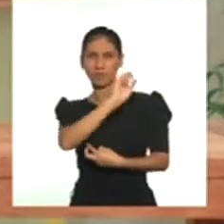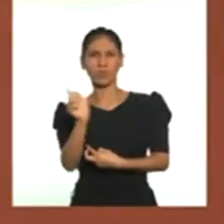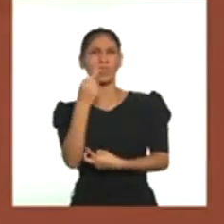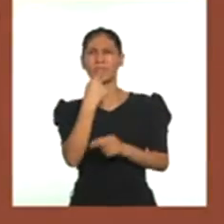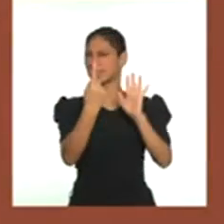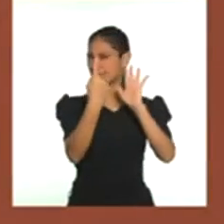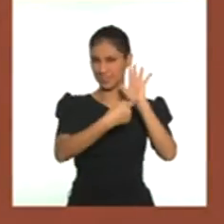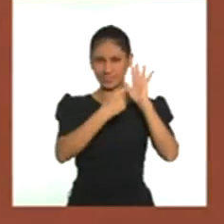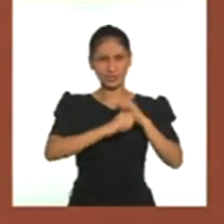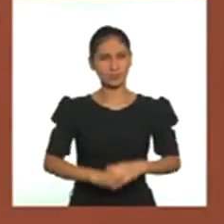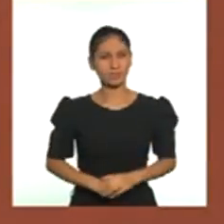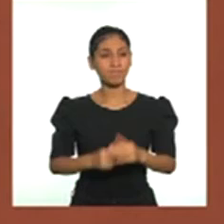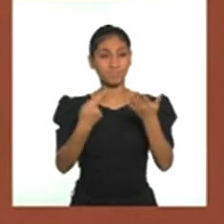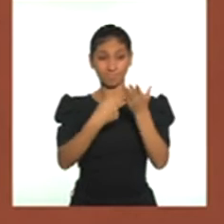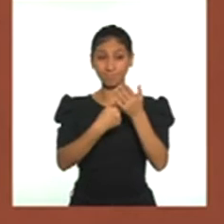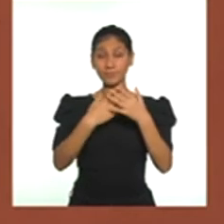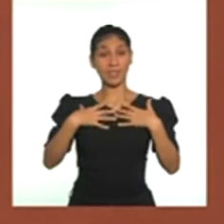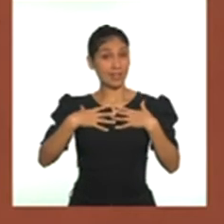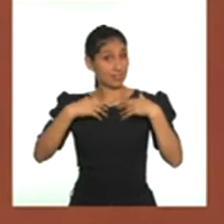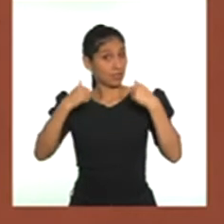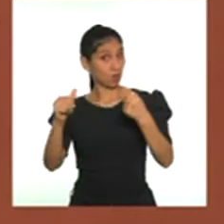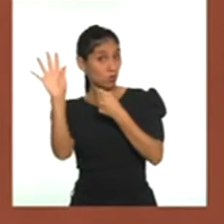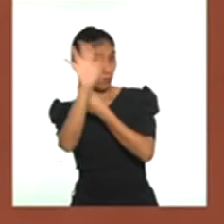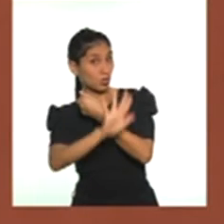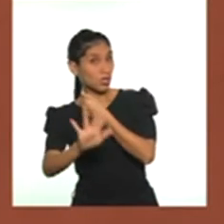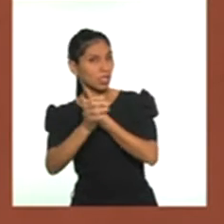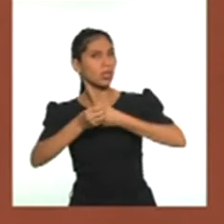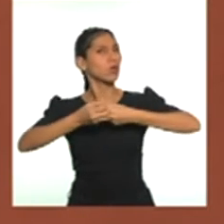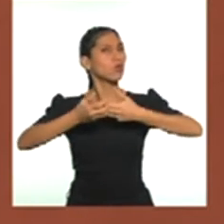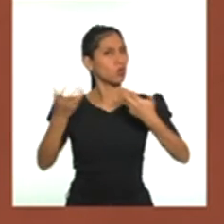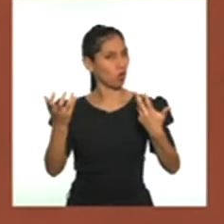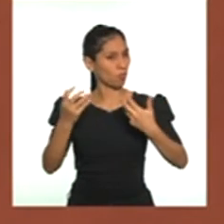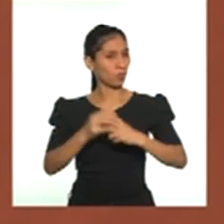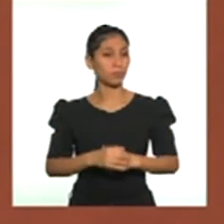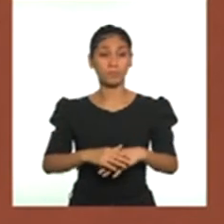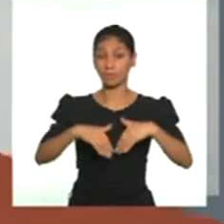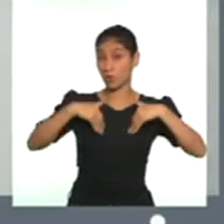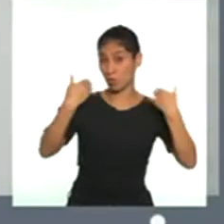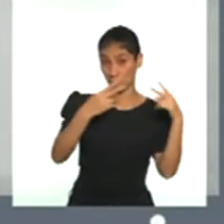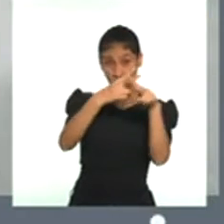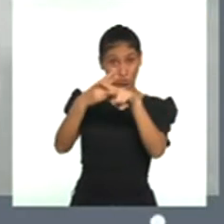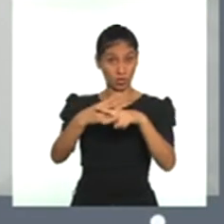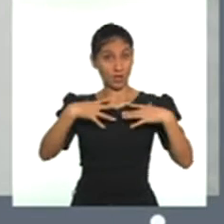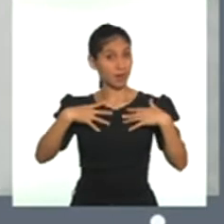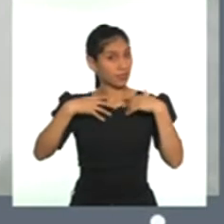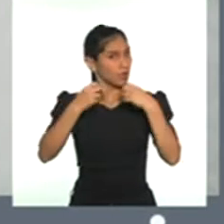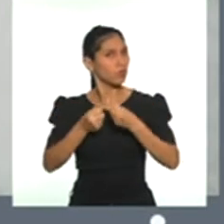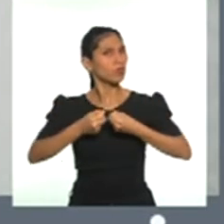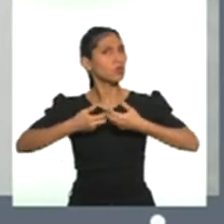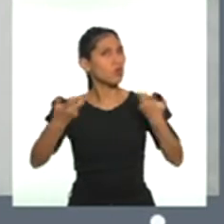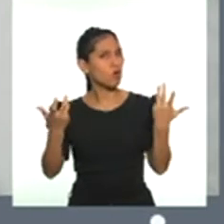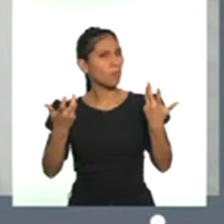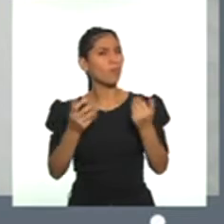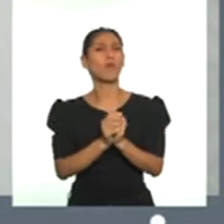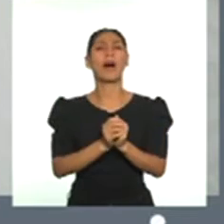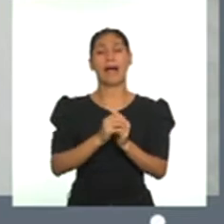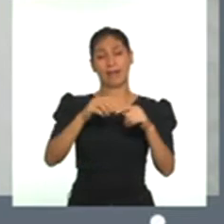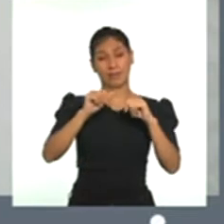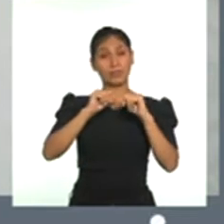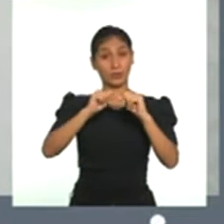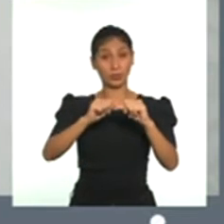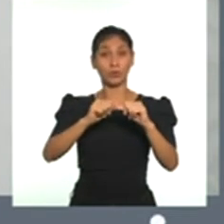tema de este día. ¿Cómo protegemos la salud desde casa? Podemos cuidar nuestra salud desde casa cumpliendo